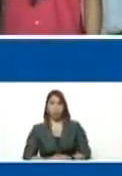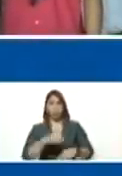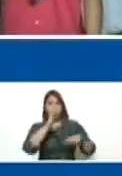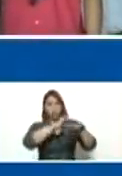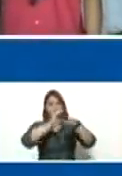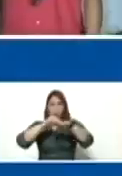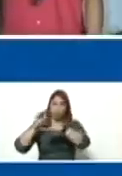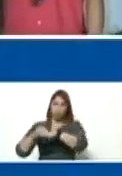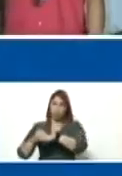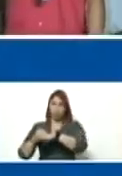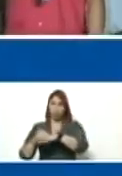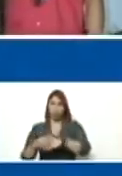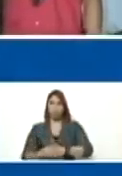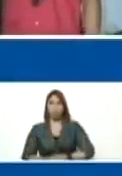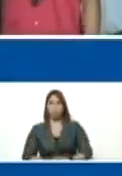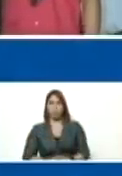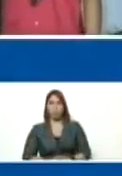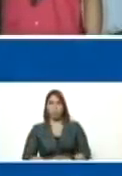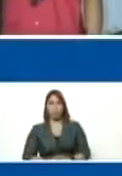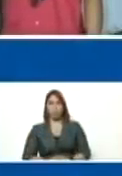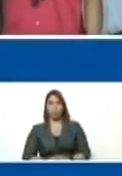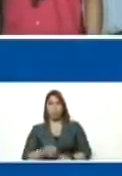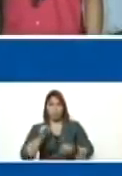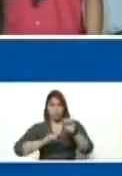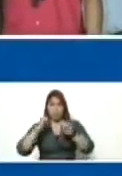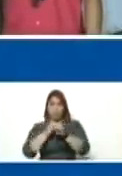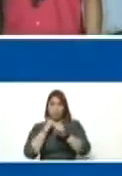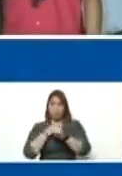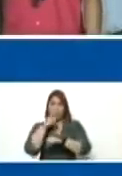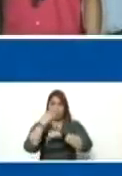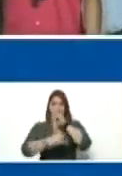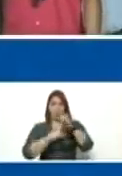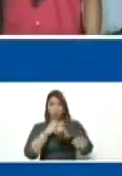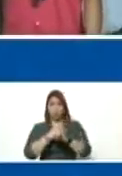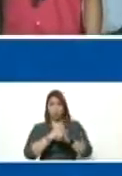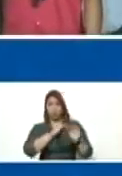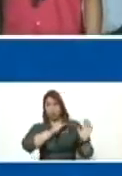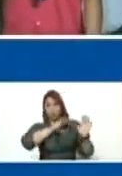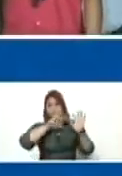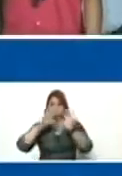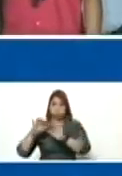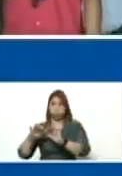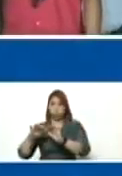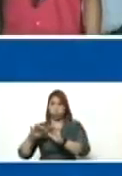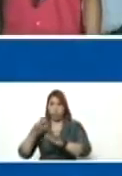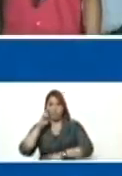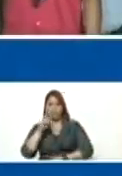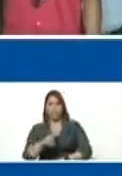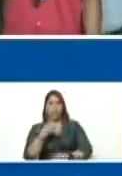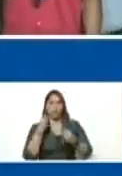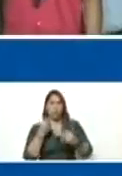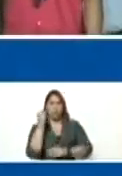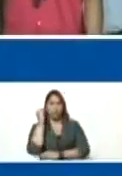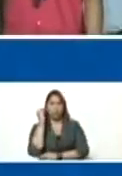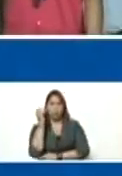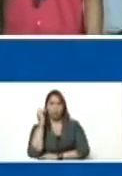convoquen al sindicalismo internacional a que sea testigo del Congreso.